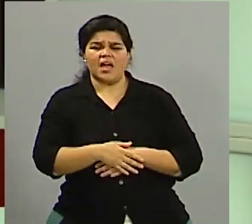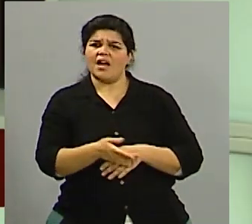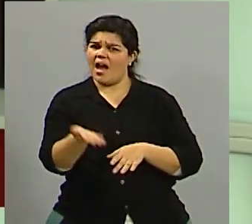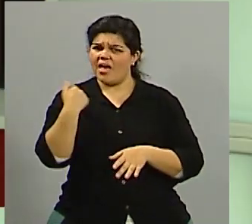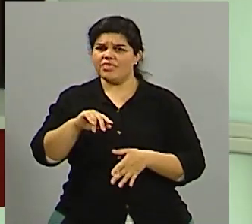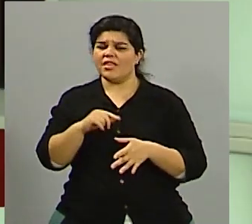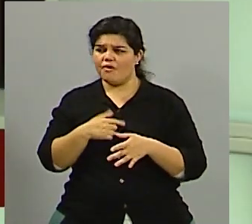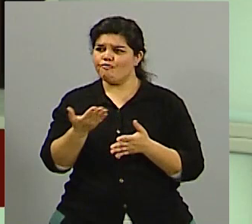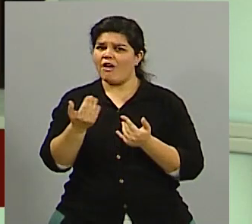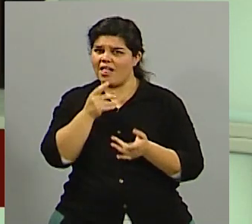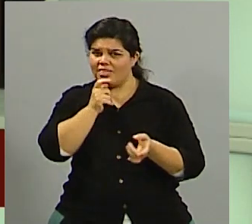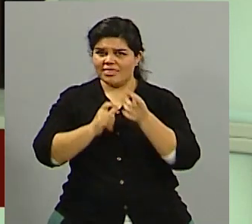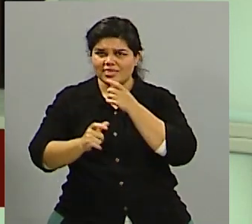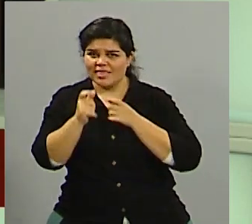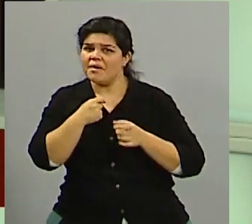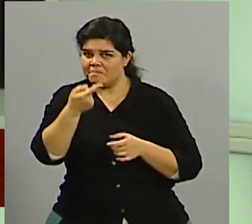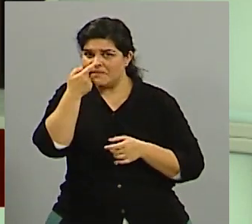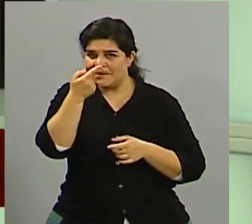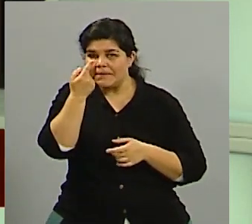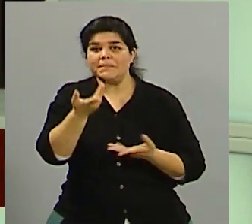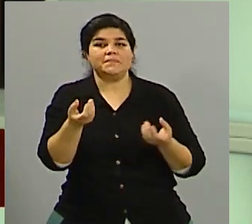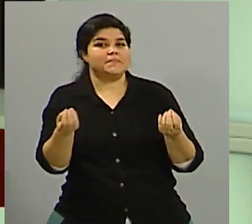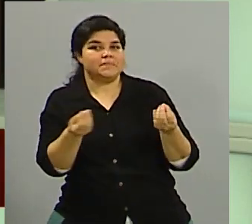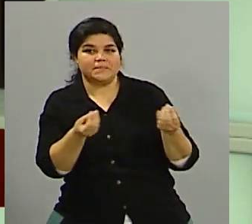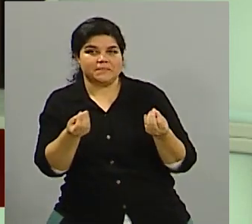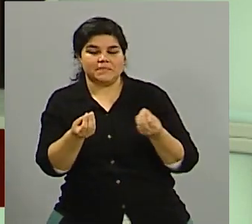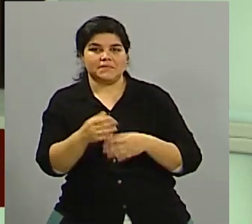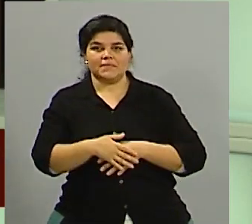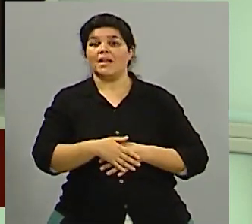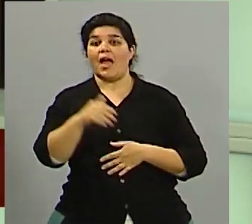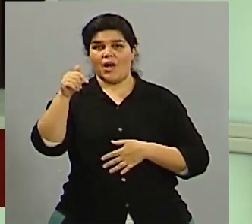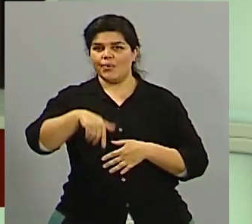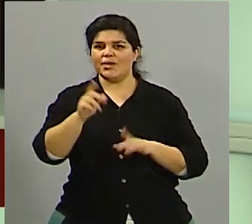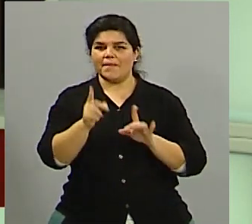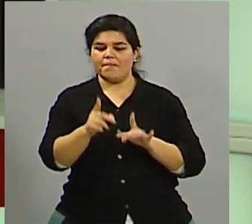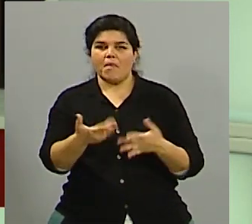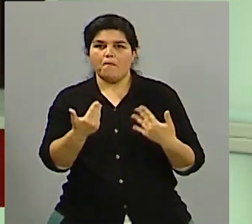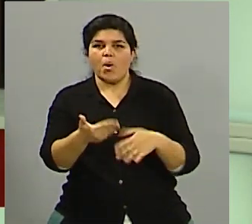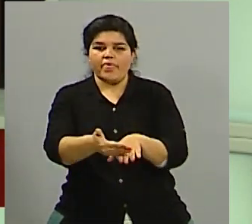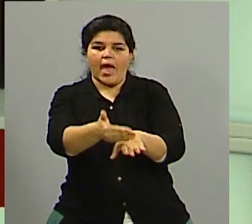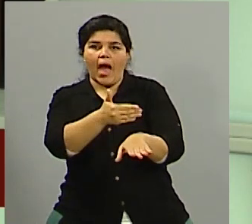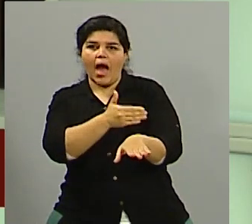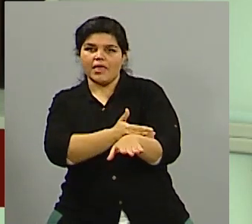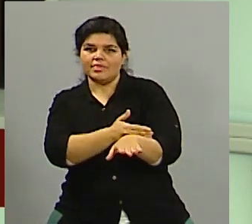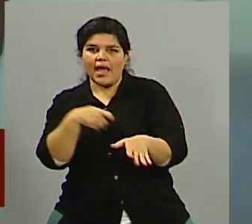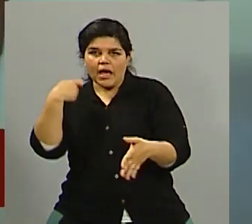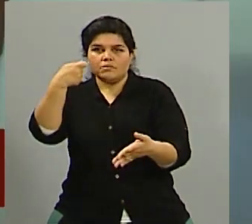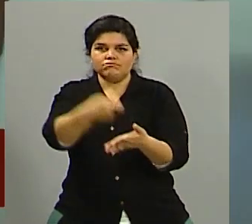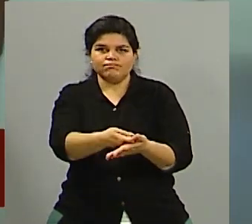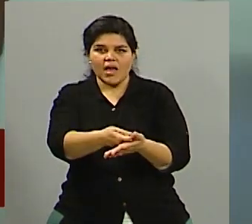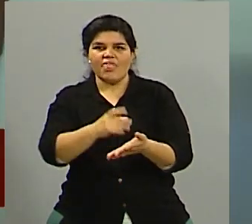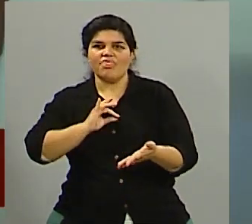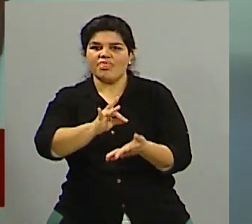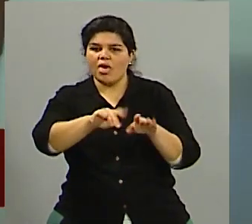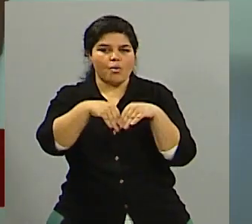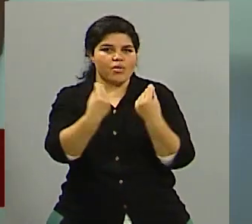sin duda despertó mucha atención y curiosidad esta posibilidad de la cancelación anticipada. Cuando se hablaba de moratoria, se habló también de